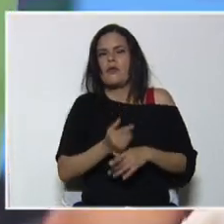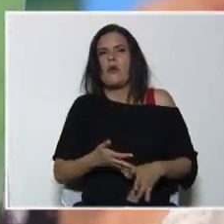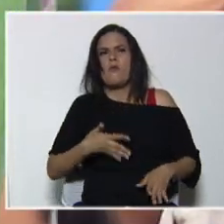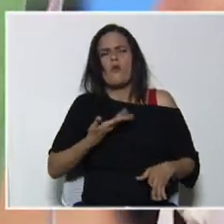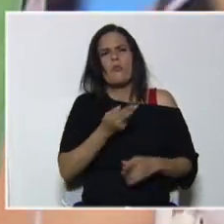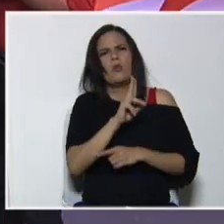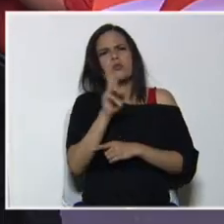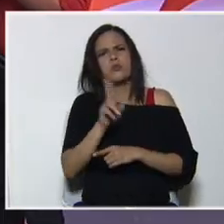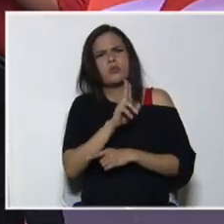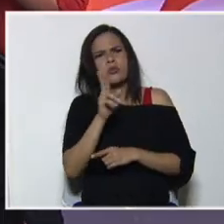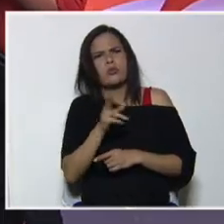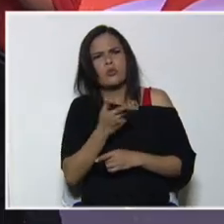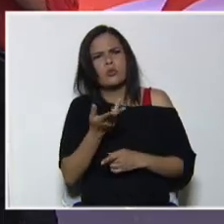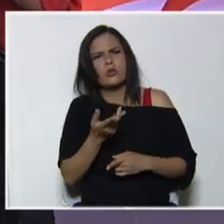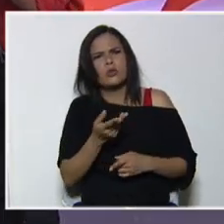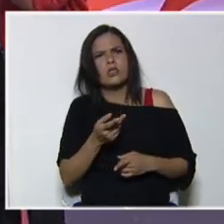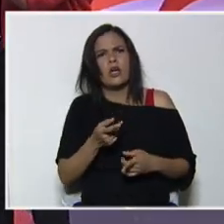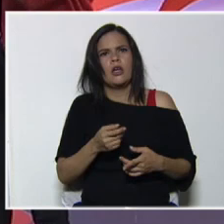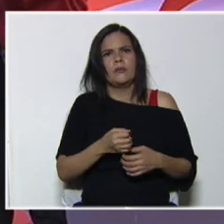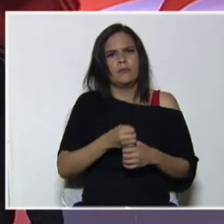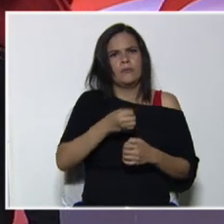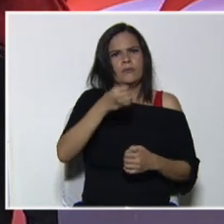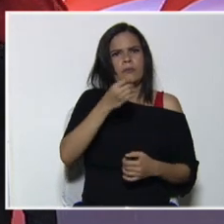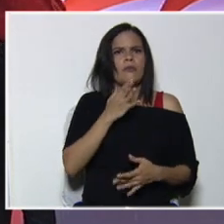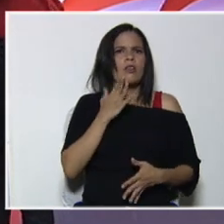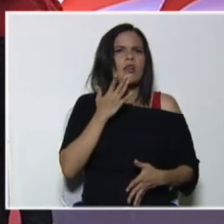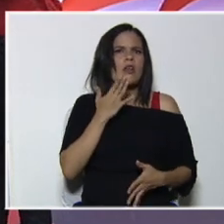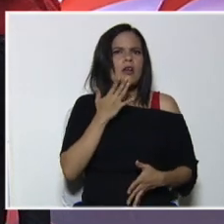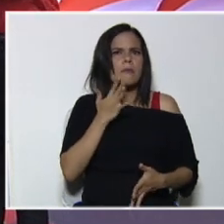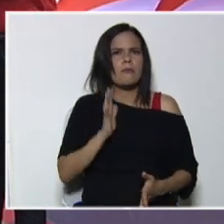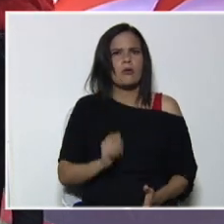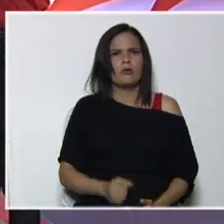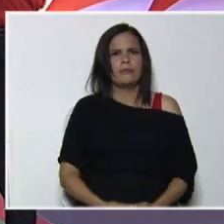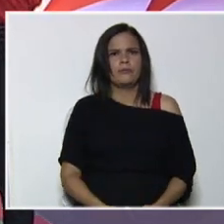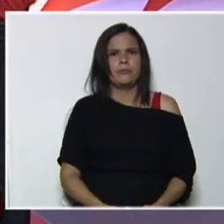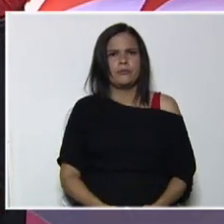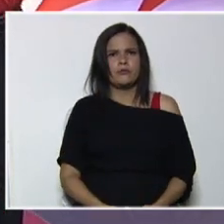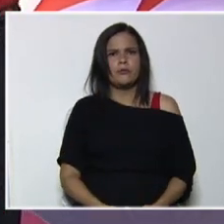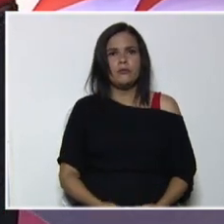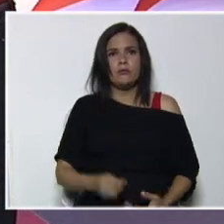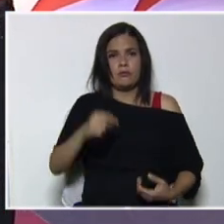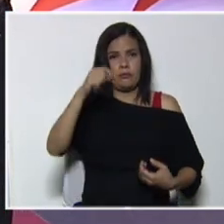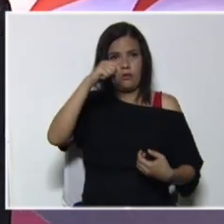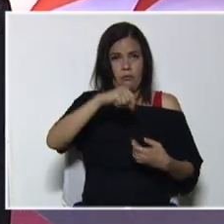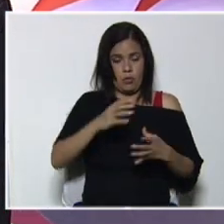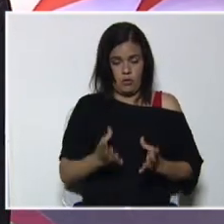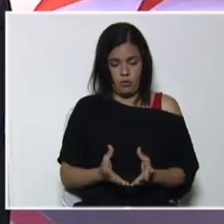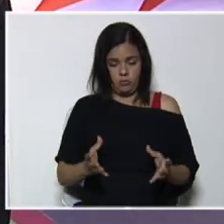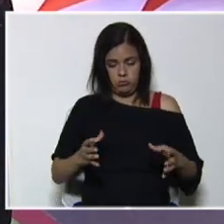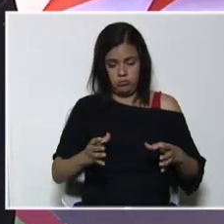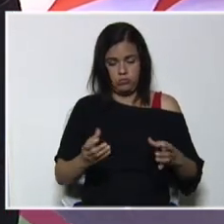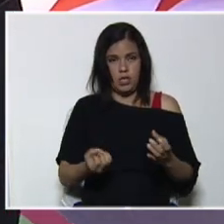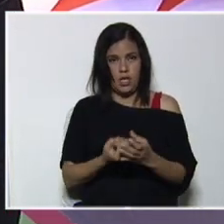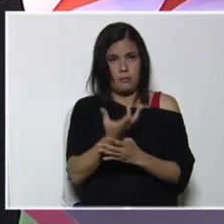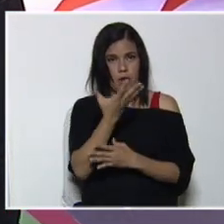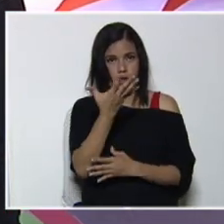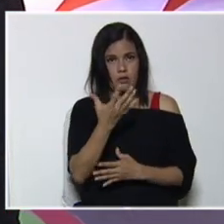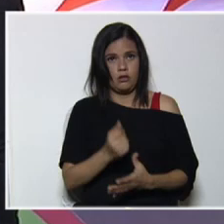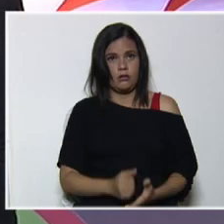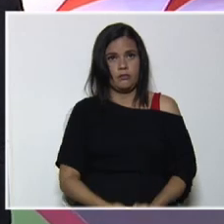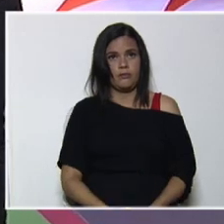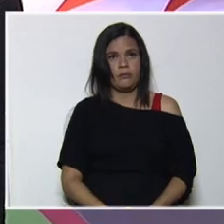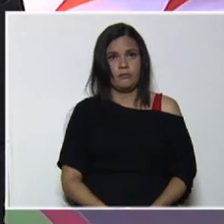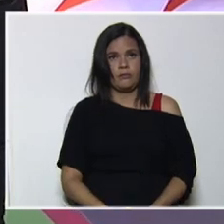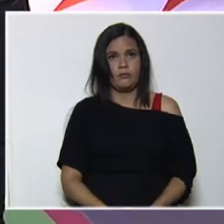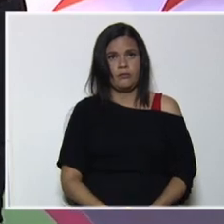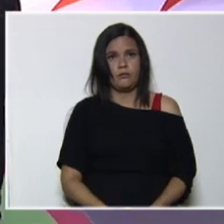Podemos utilizar una estaca, por ejemplo, se la colocamos a la maceta, exactamente, se la colocamos